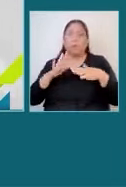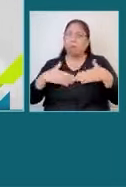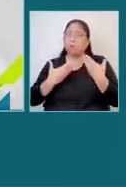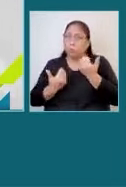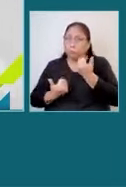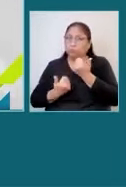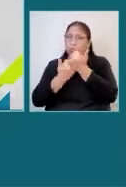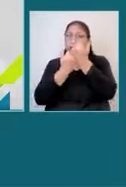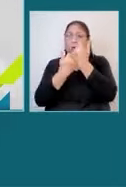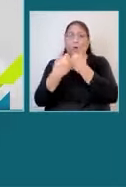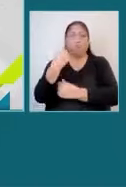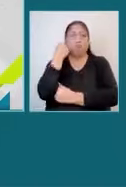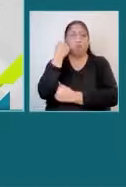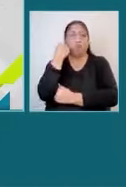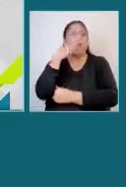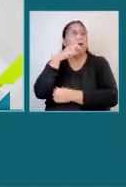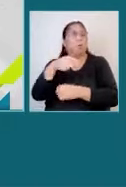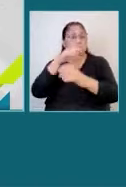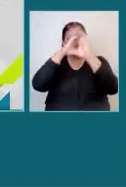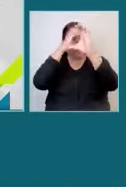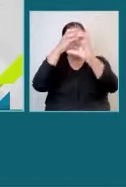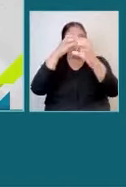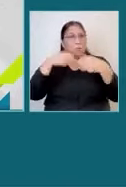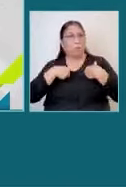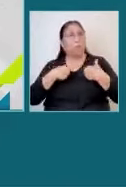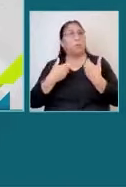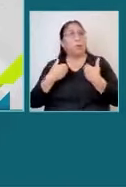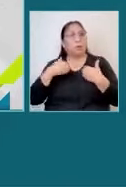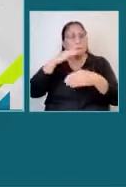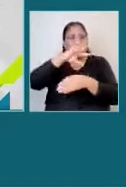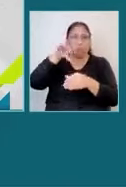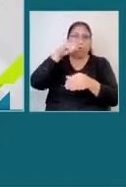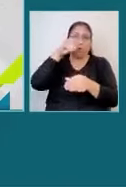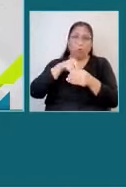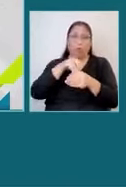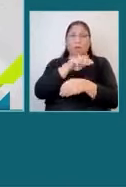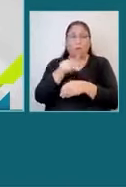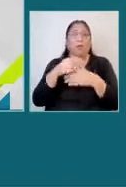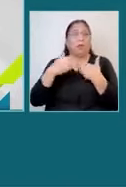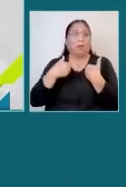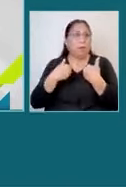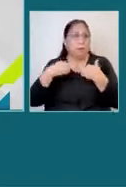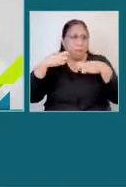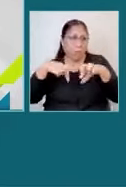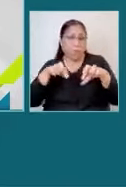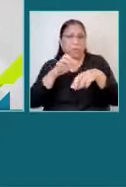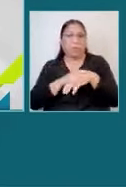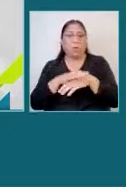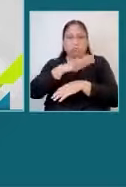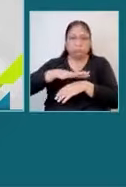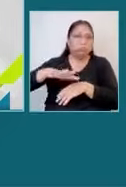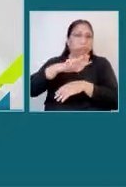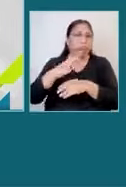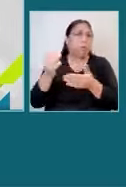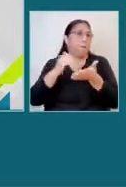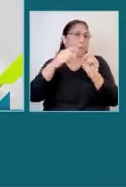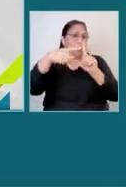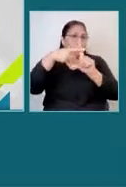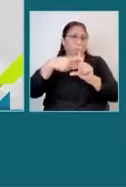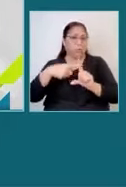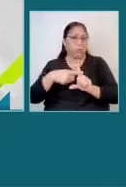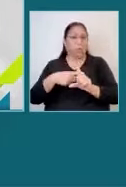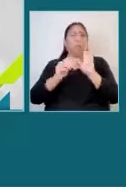contribuye a fortalecer estas capacidades que van a permitir tener un contexto más favorable para el